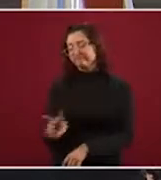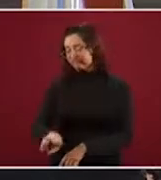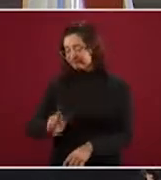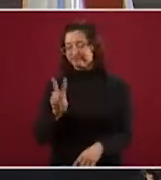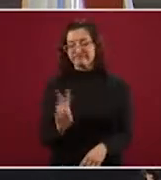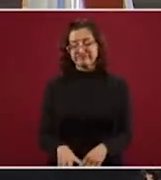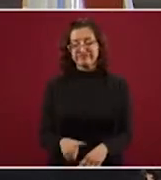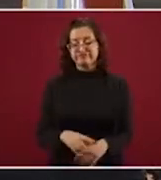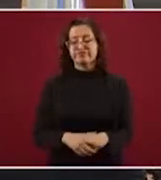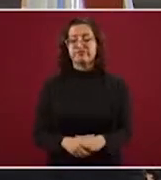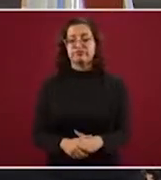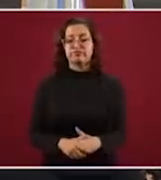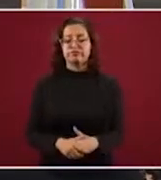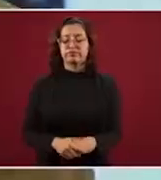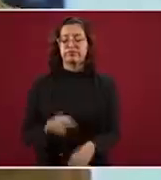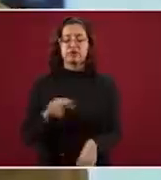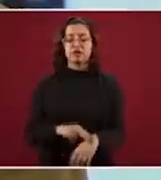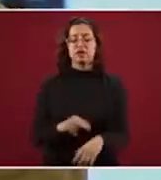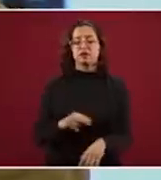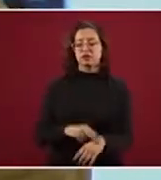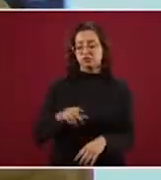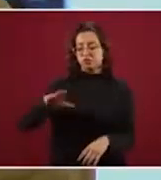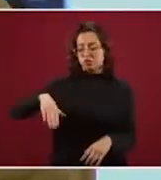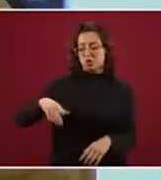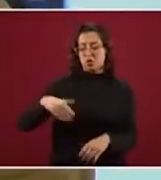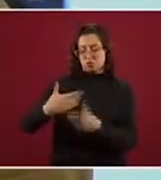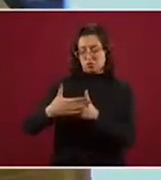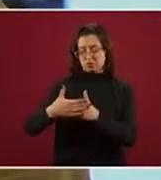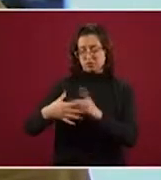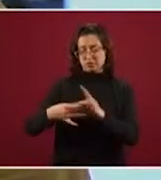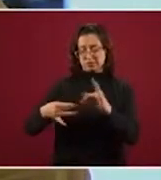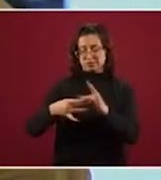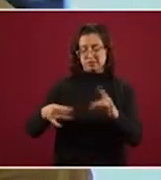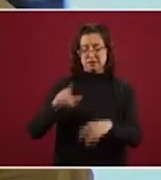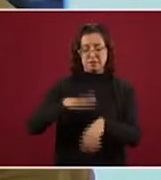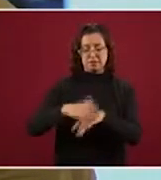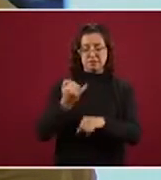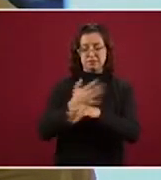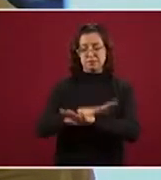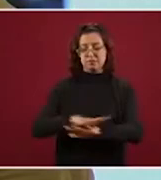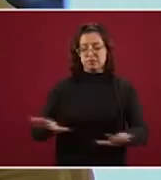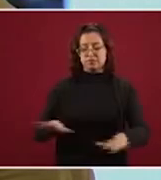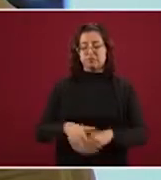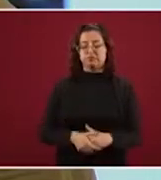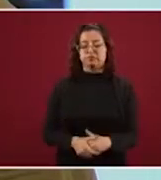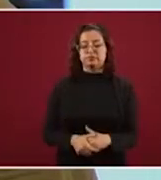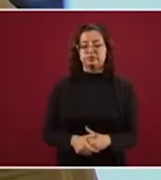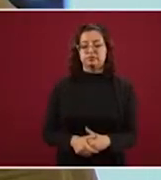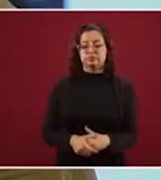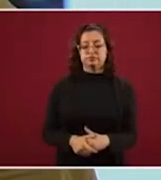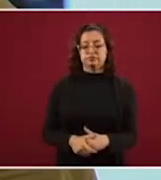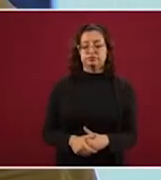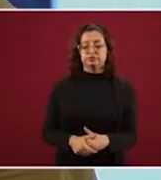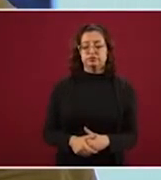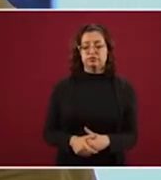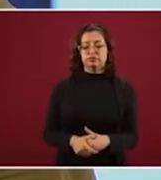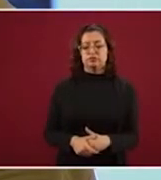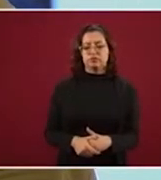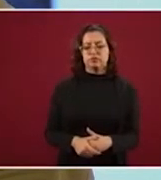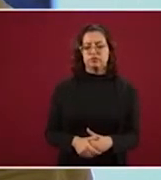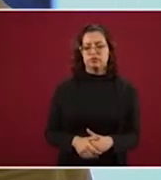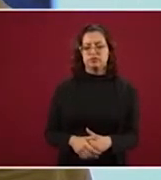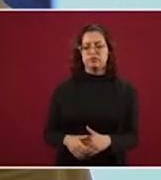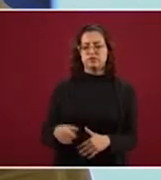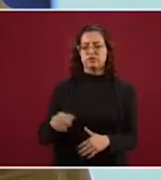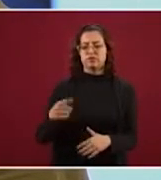doctor algo se va a dar algunos datos más sobre esto y ante nuestra